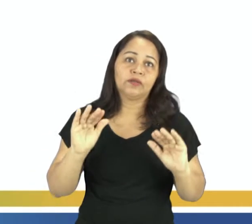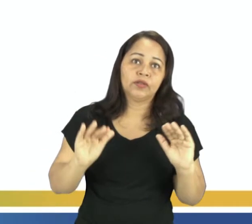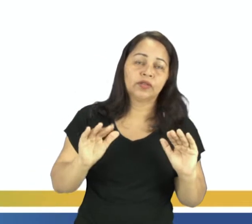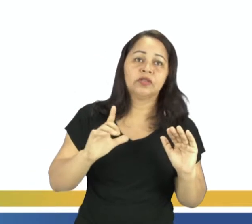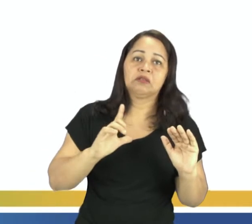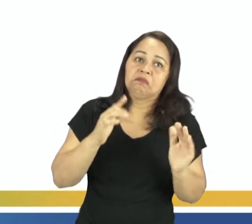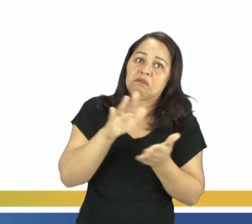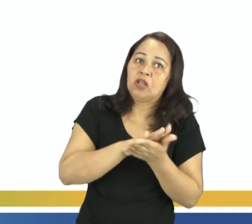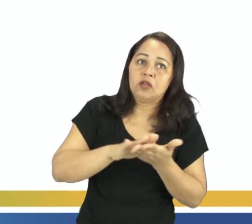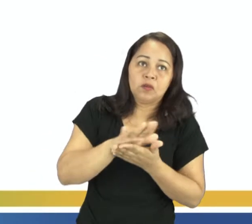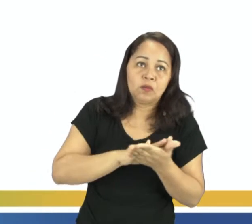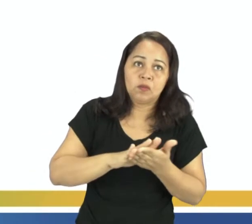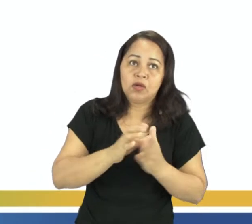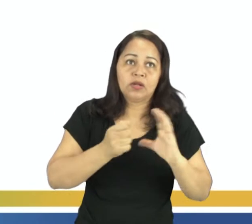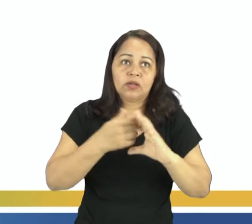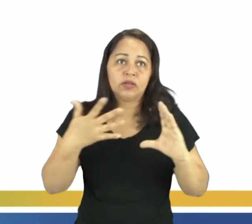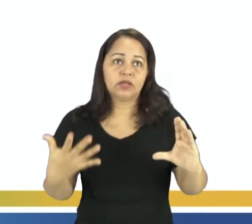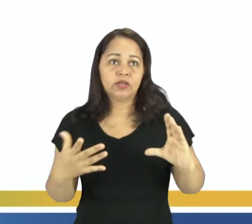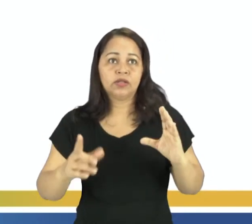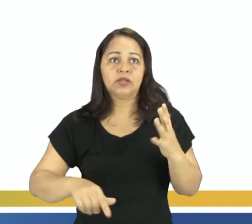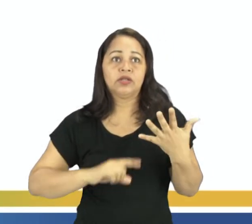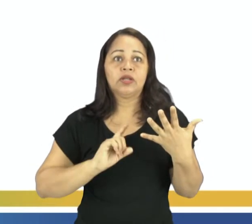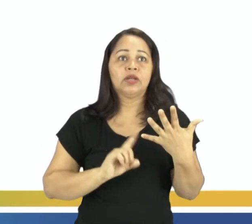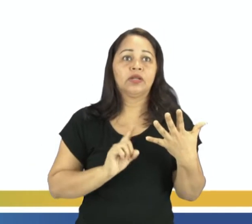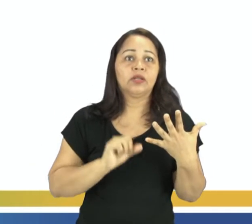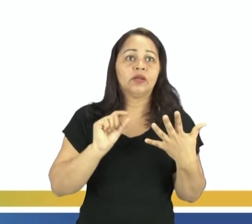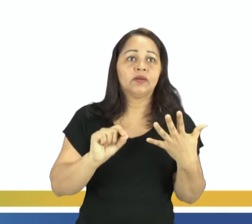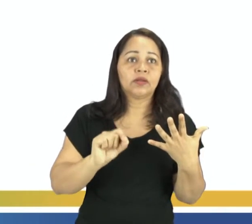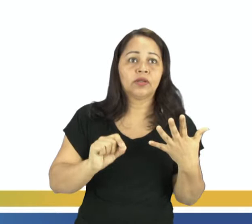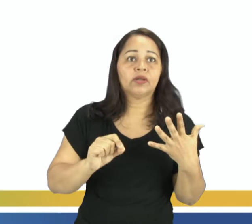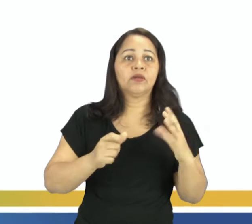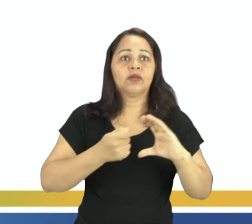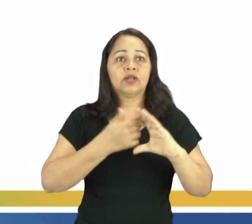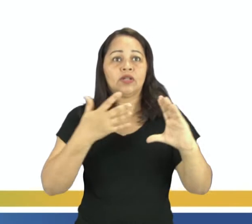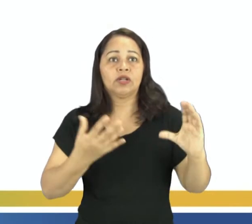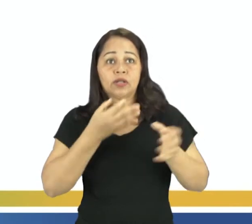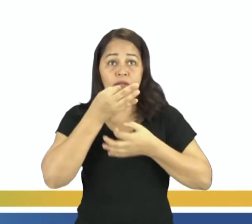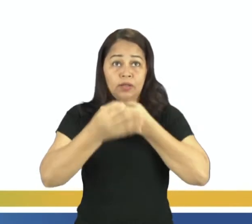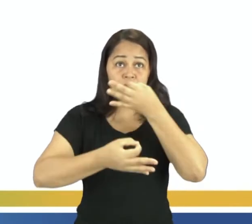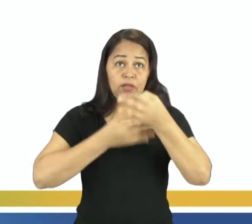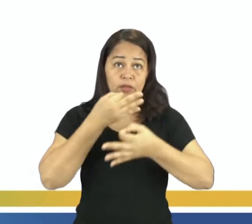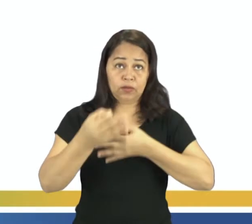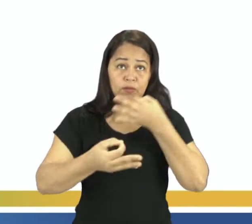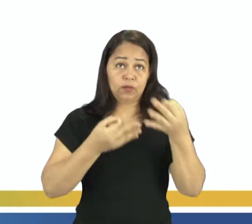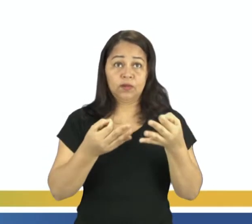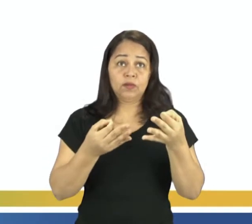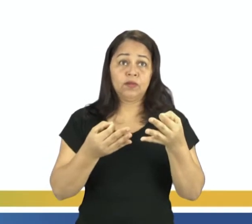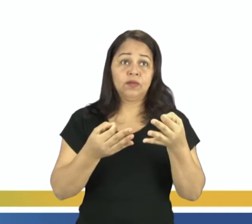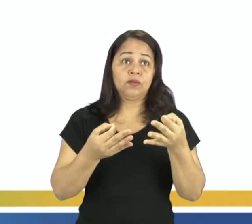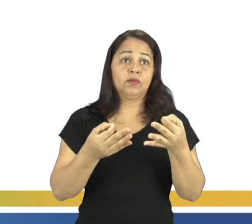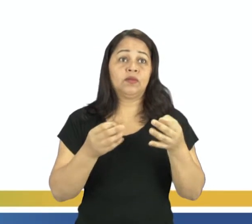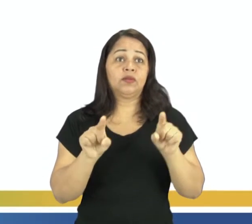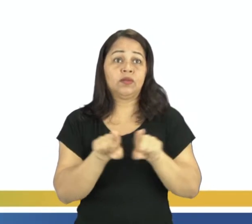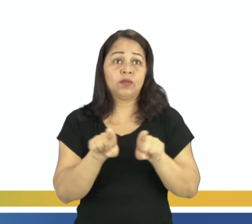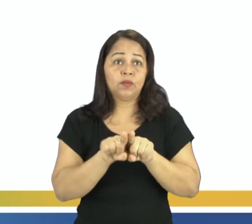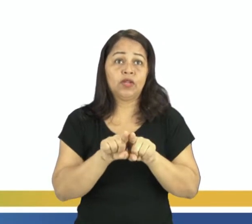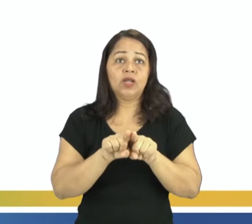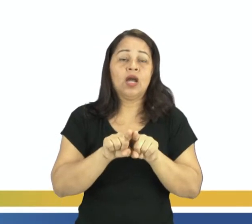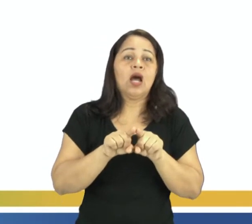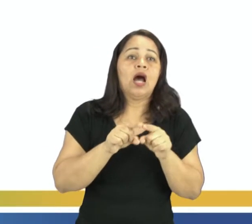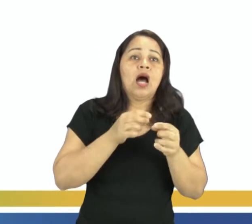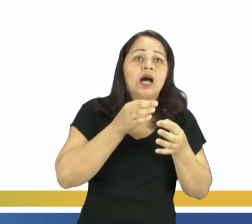ninguno, carácter crítico sobre conductas y situaciones, el uso del humor